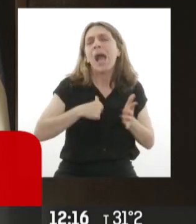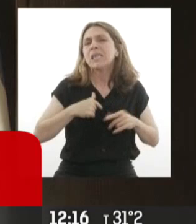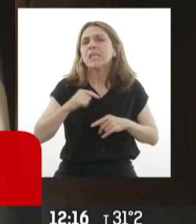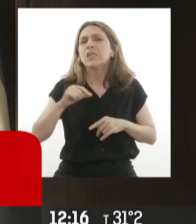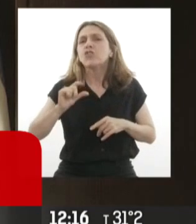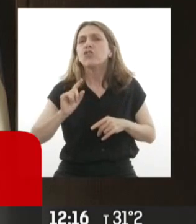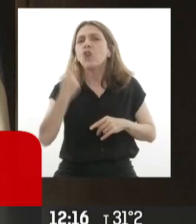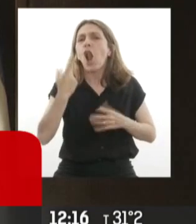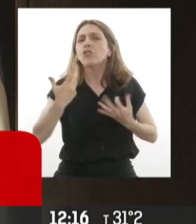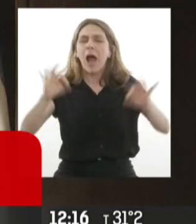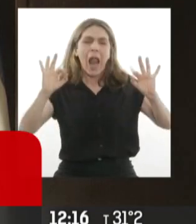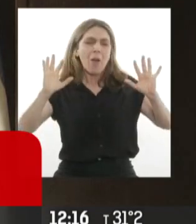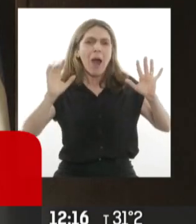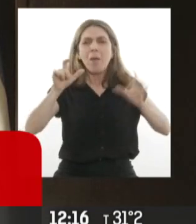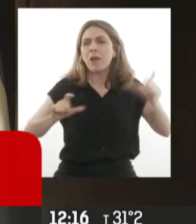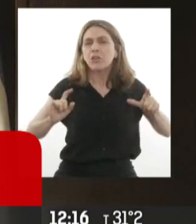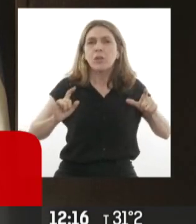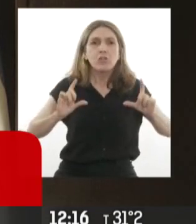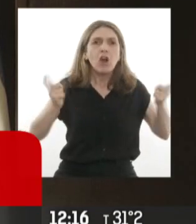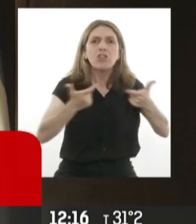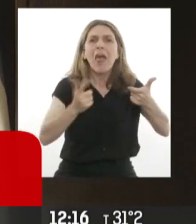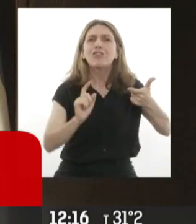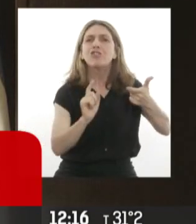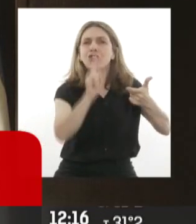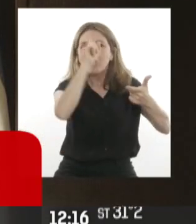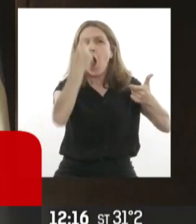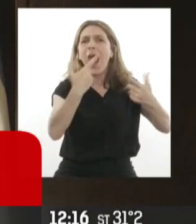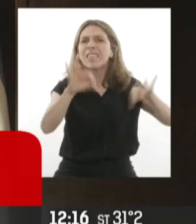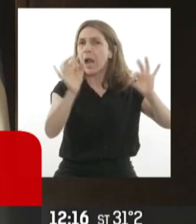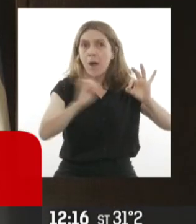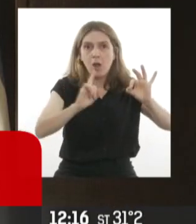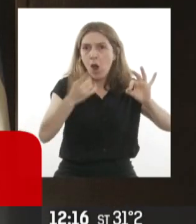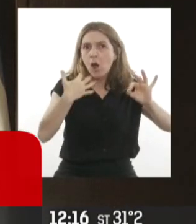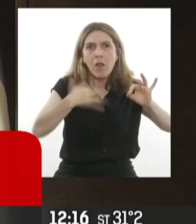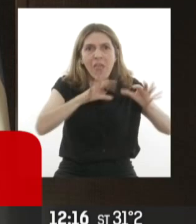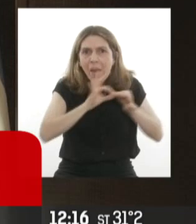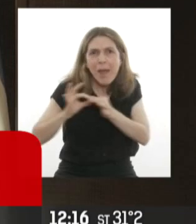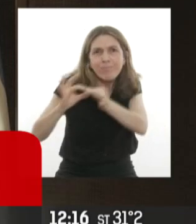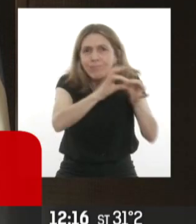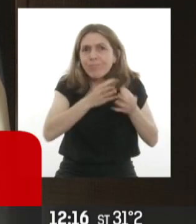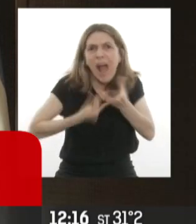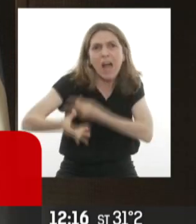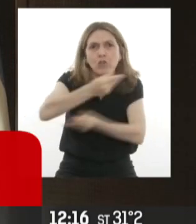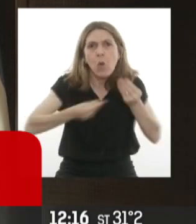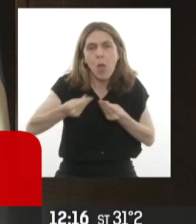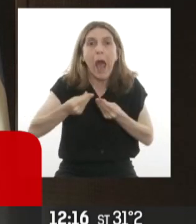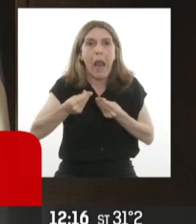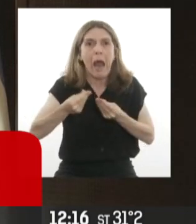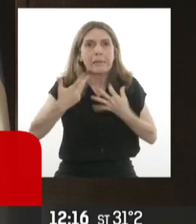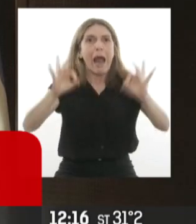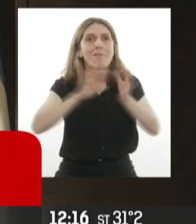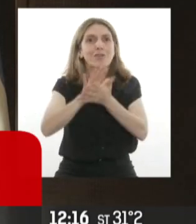verdad necesitamos organizarnos como humanidad que somos, para ayudarnos. Y